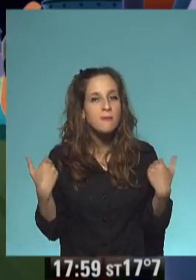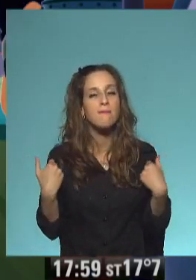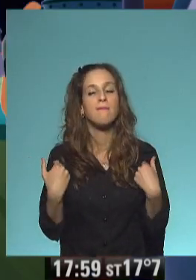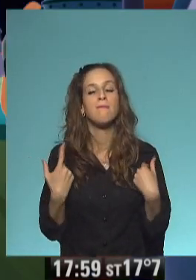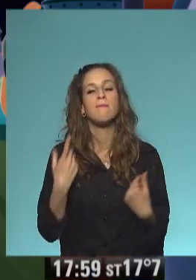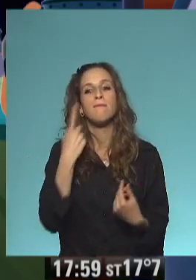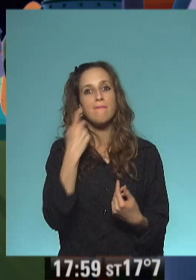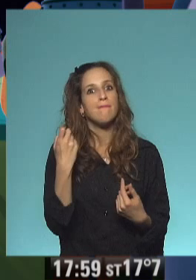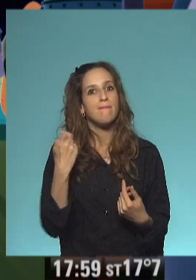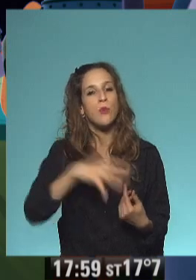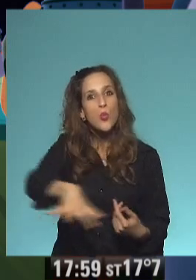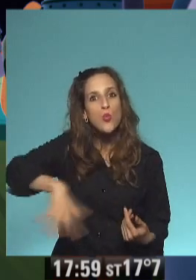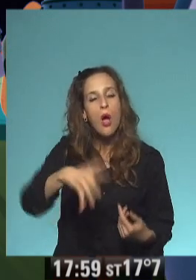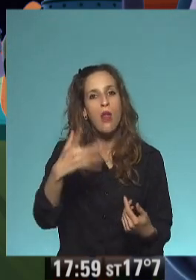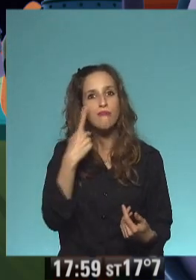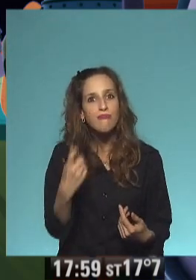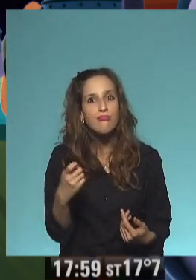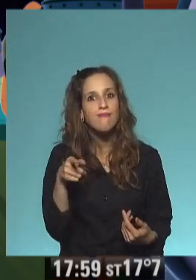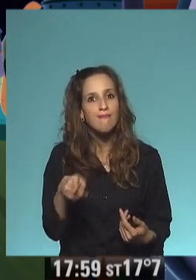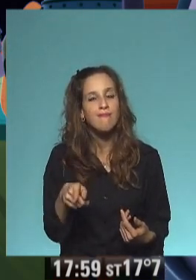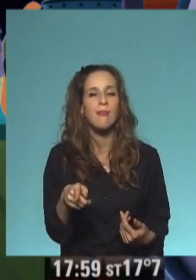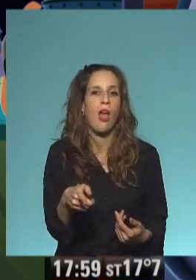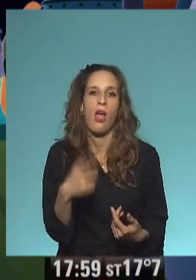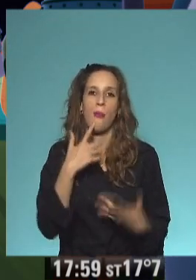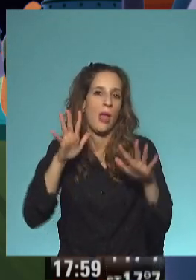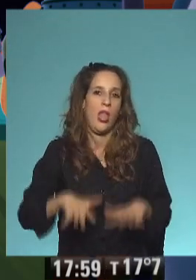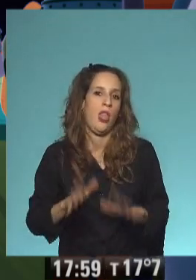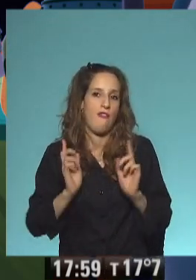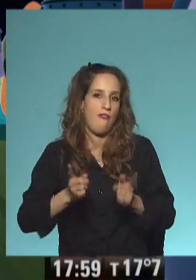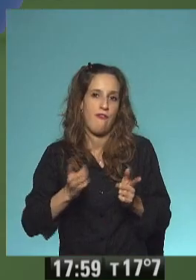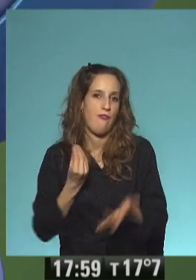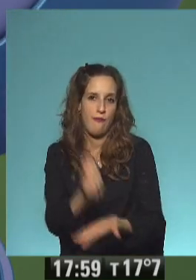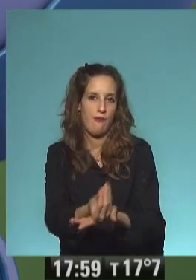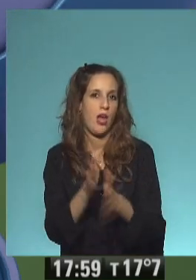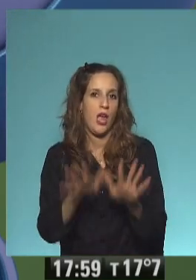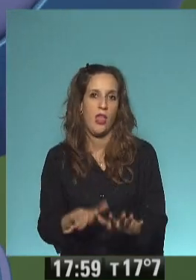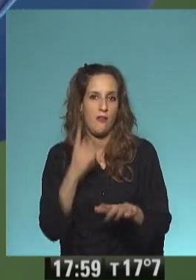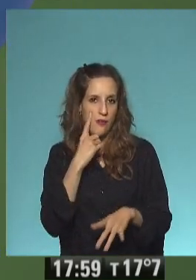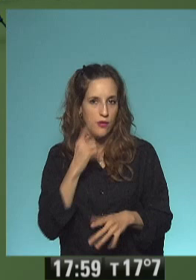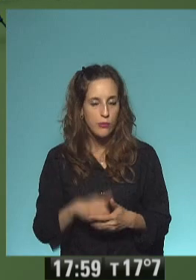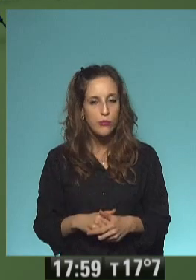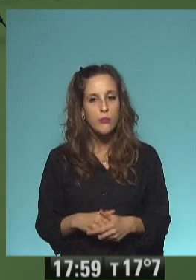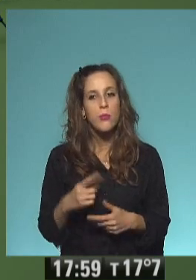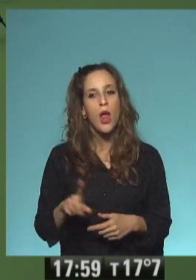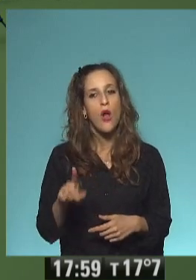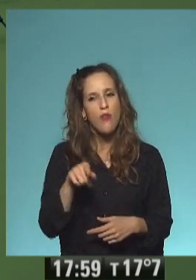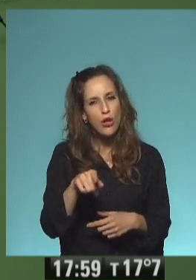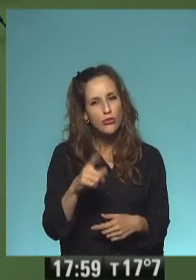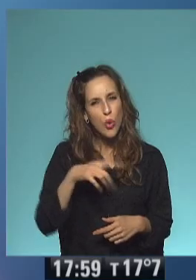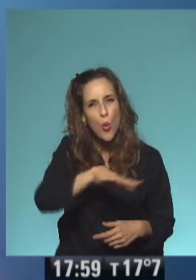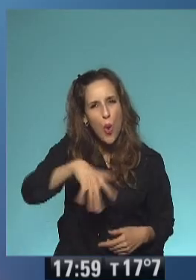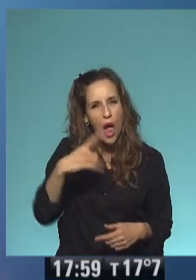descubrí Robotia. Y me gustó tanto acá que decidí quedarme y ayudar un poco. Pero entonces, ¿vos no sos de